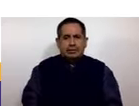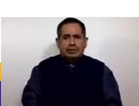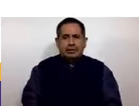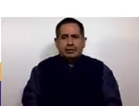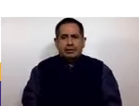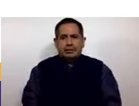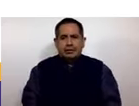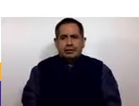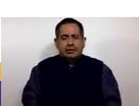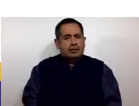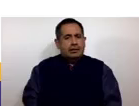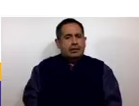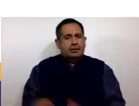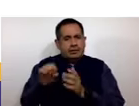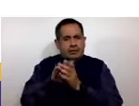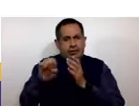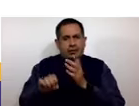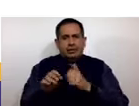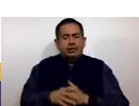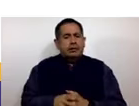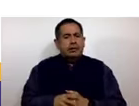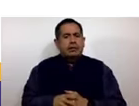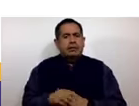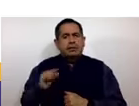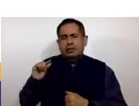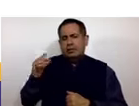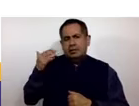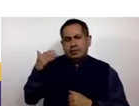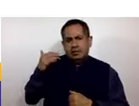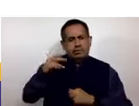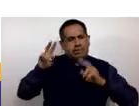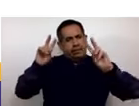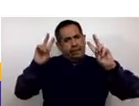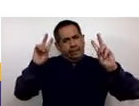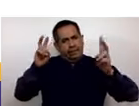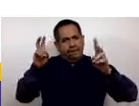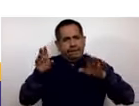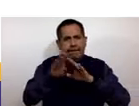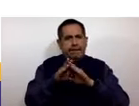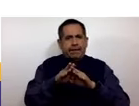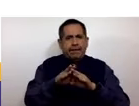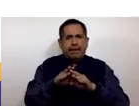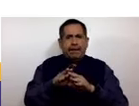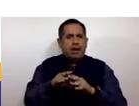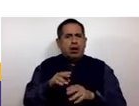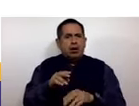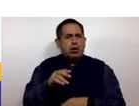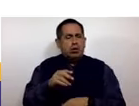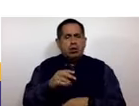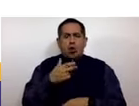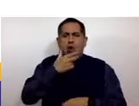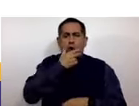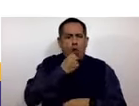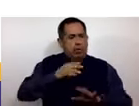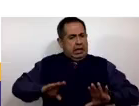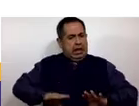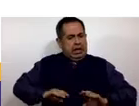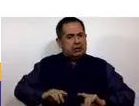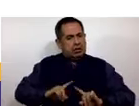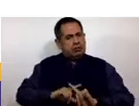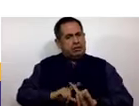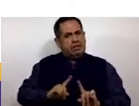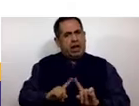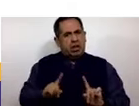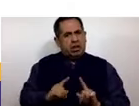ejemplo, recientemente hemos tratado el tema de las diversas masculinidades y la